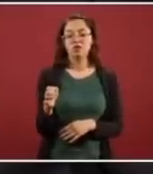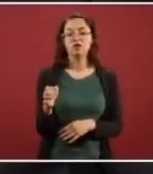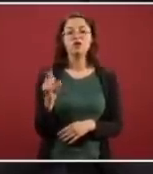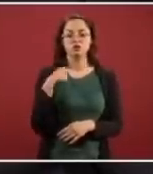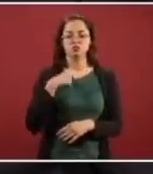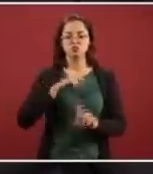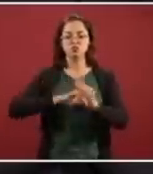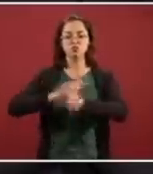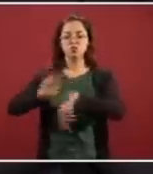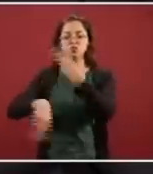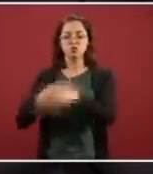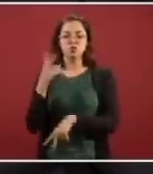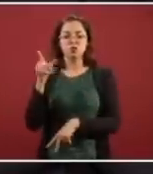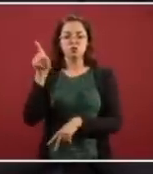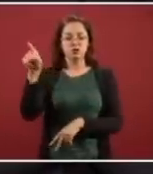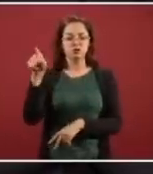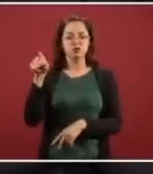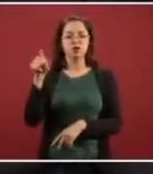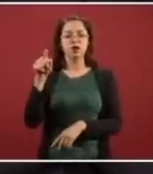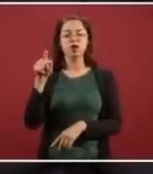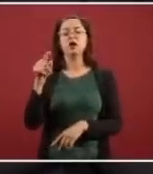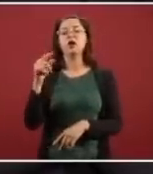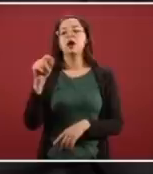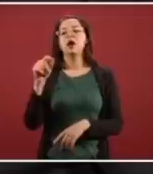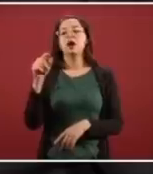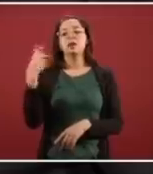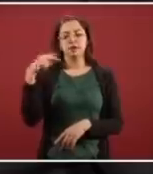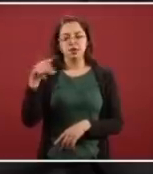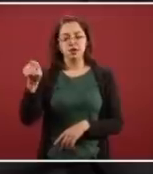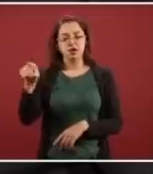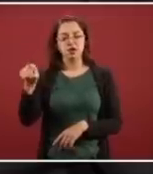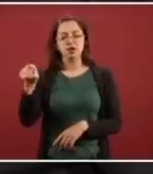voy a estar en Ayala